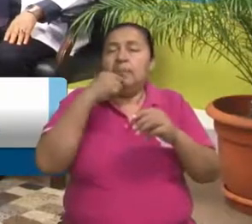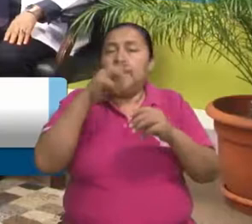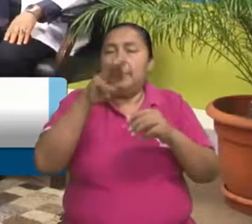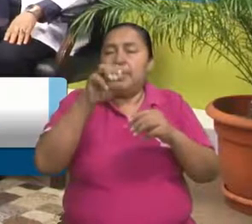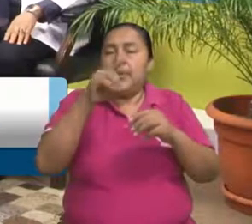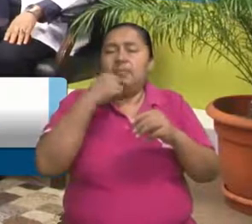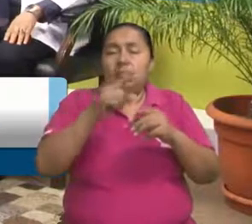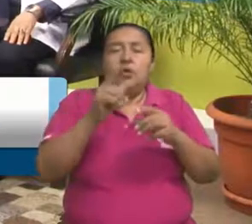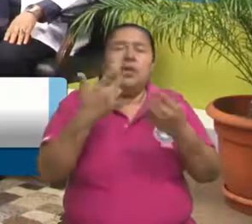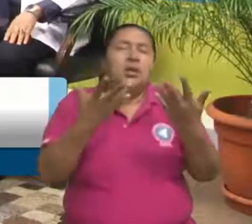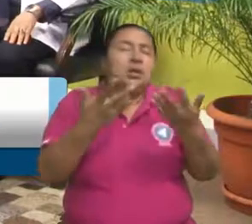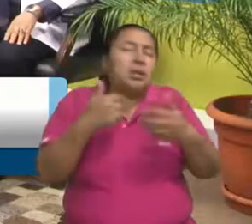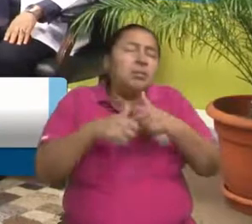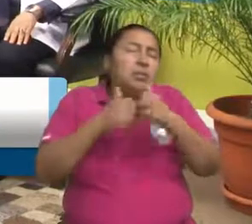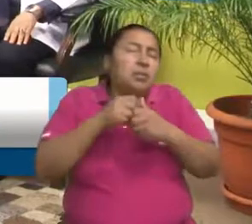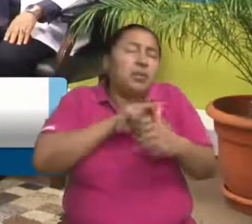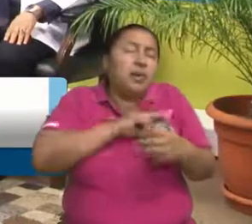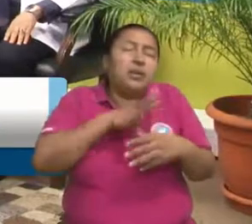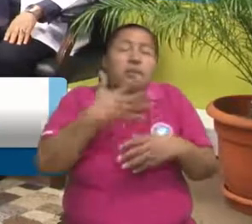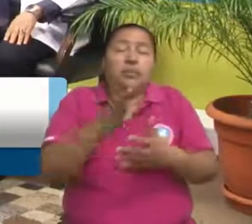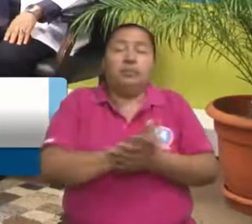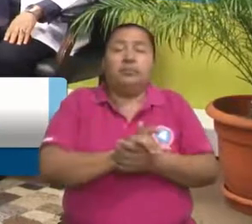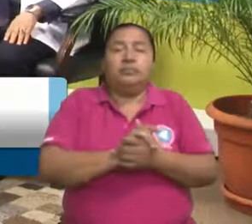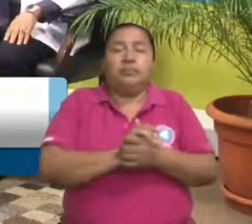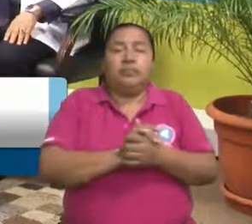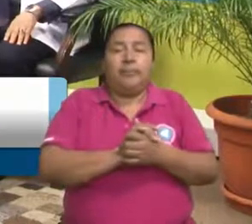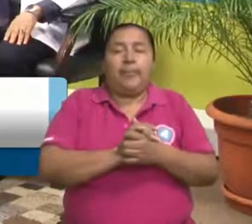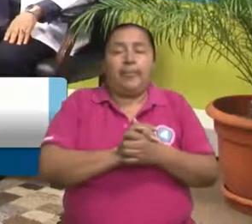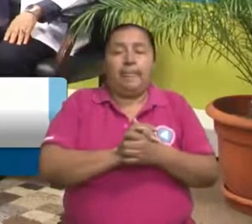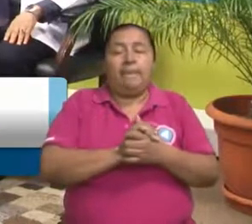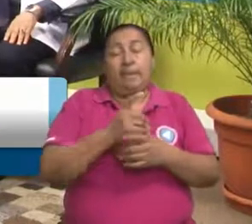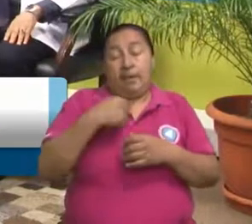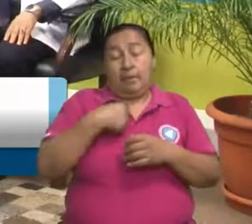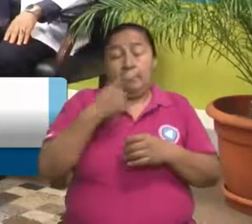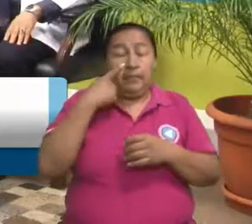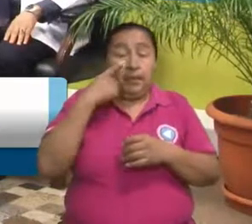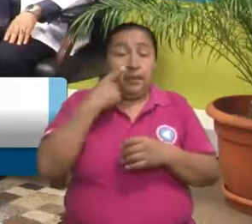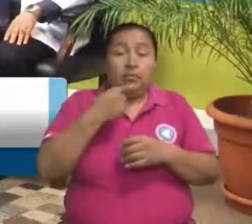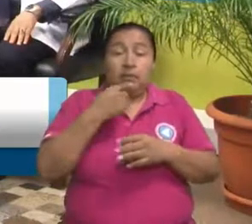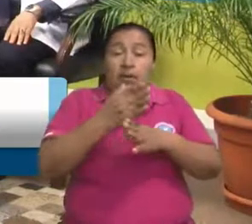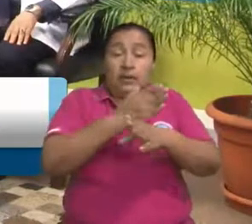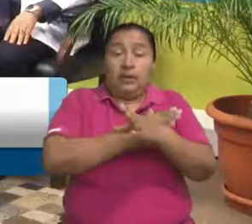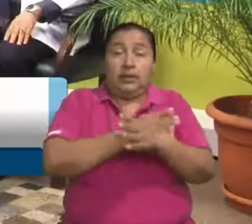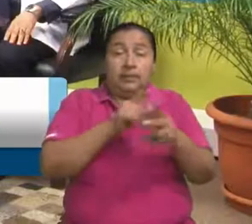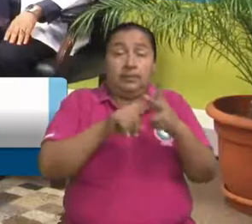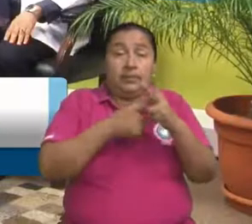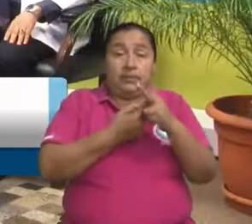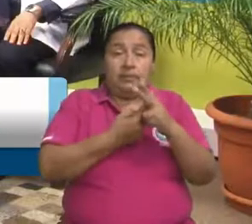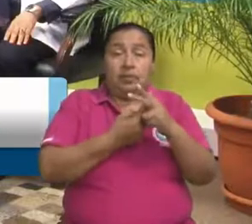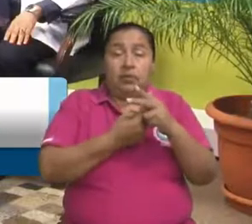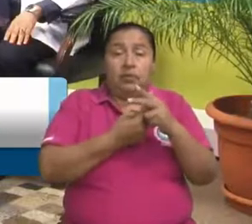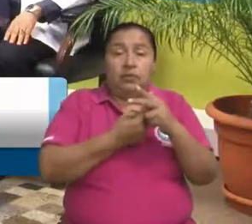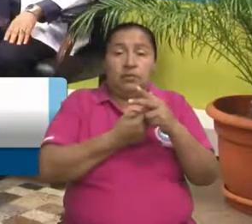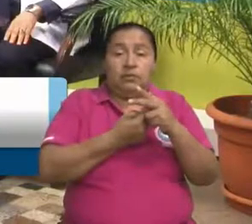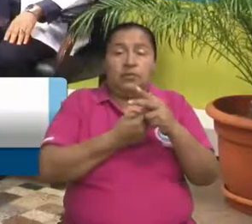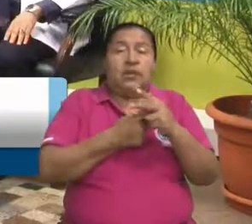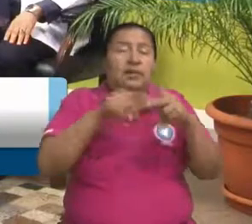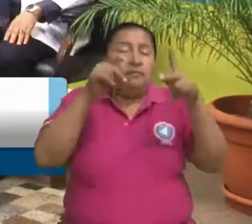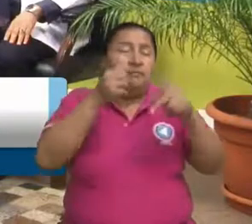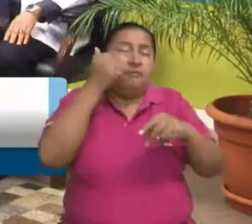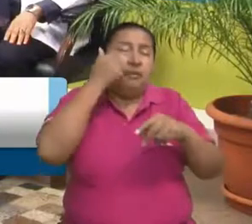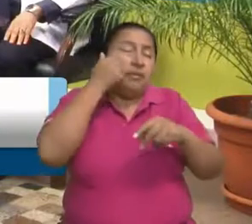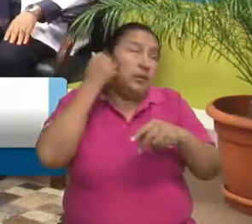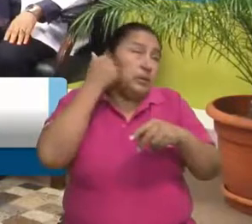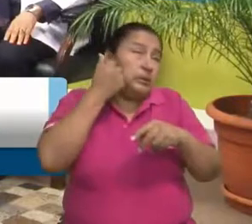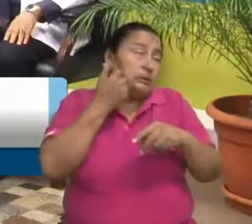haber? Bueno, mira, este... Como te decía en un inicio, la infección del